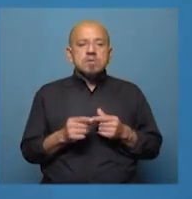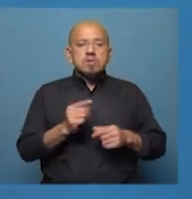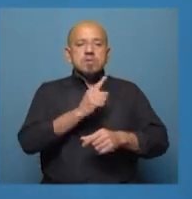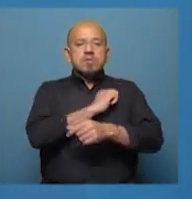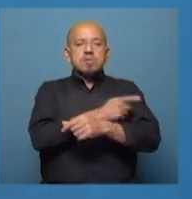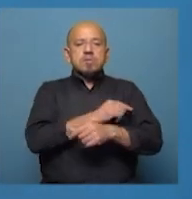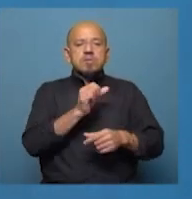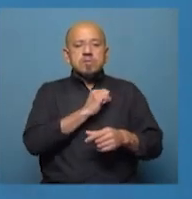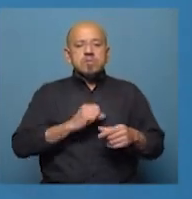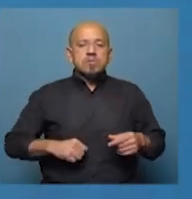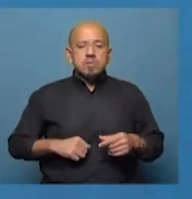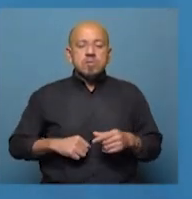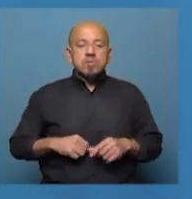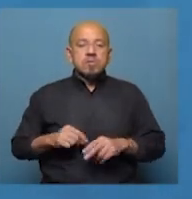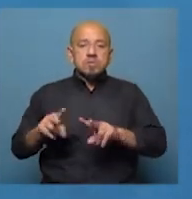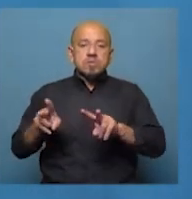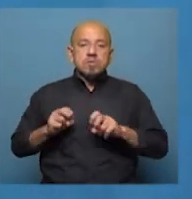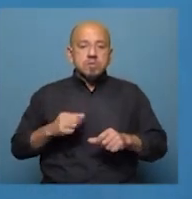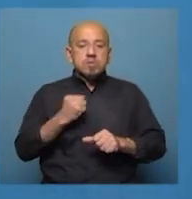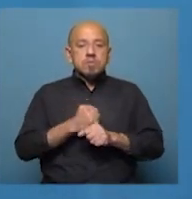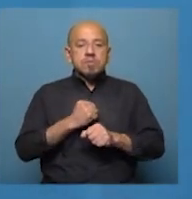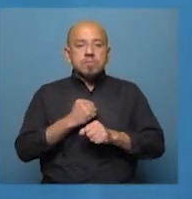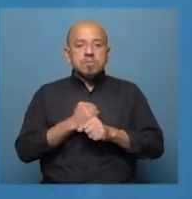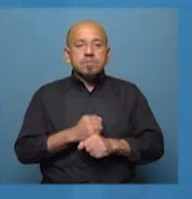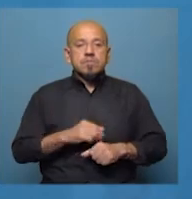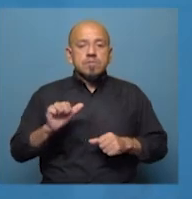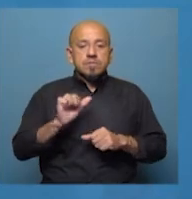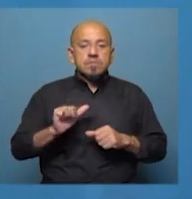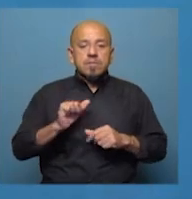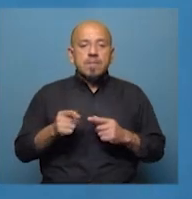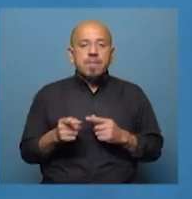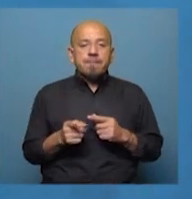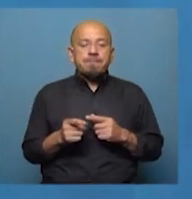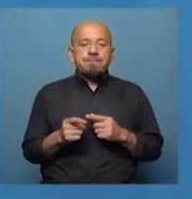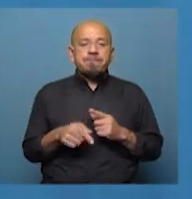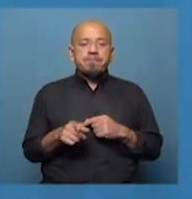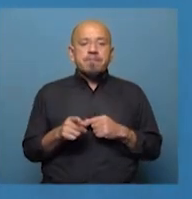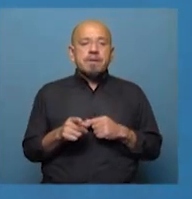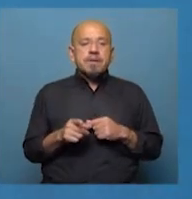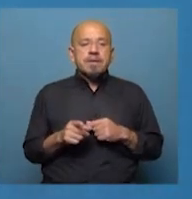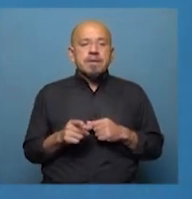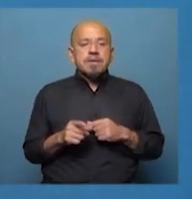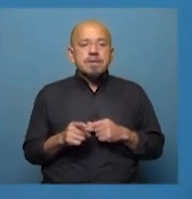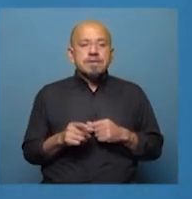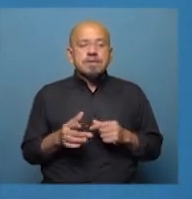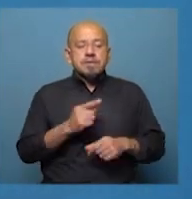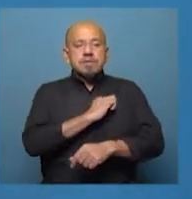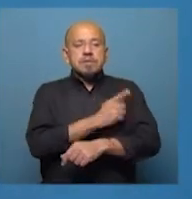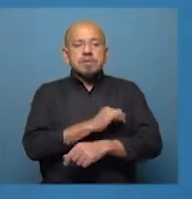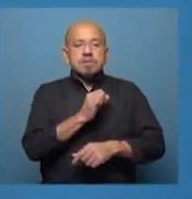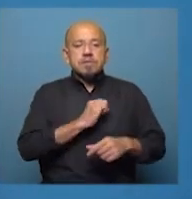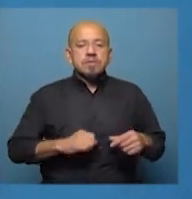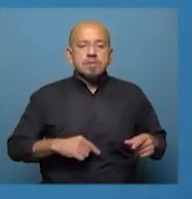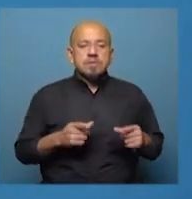puede dejar de recaudar es decir los trabajadores y los empresarios pueden dejar de aportar por el tiempo que Determine el poder ejecutivo